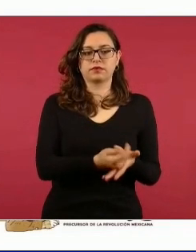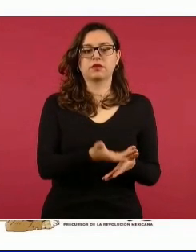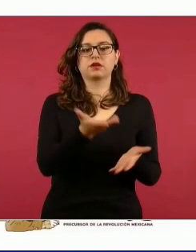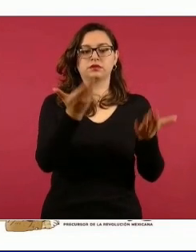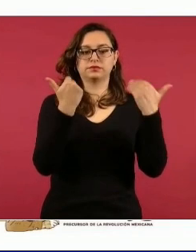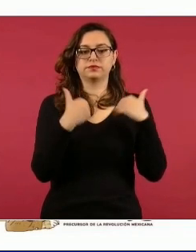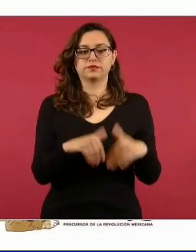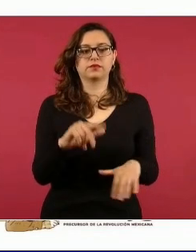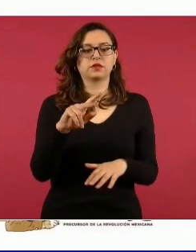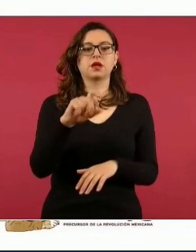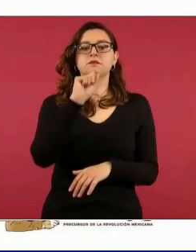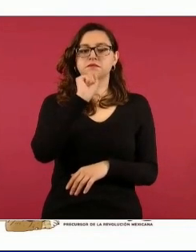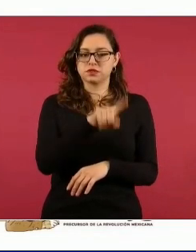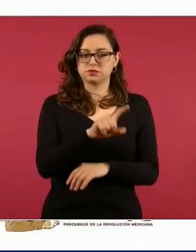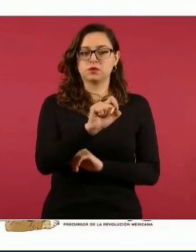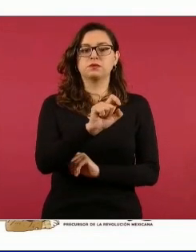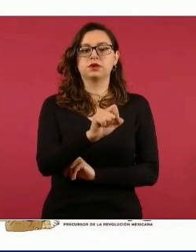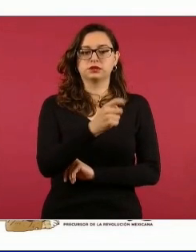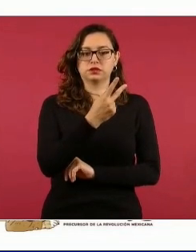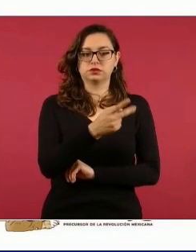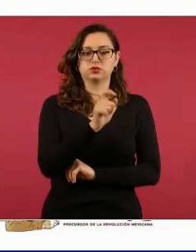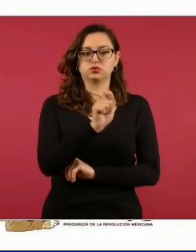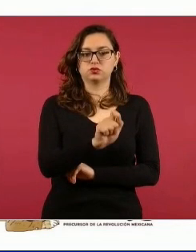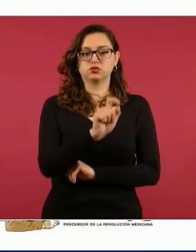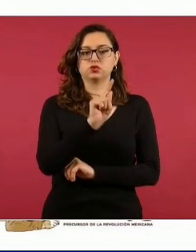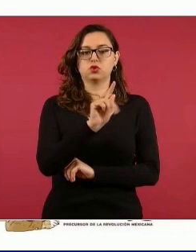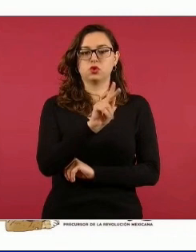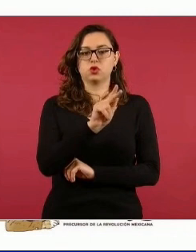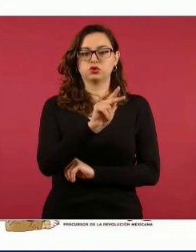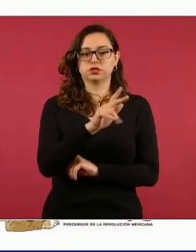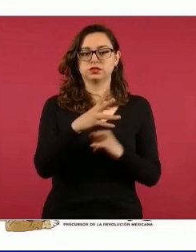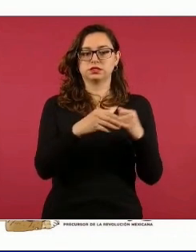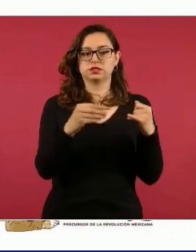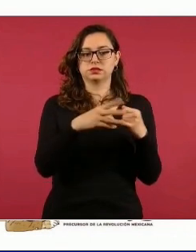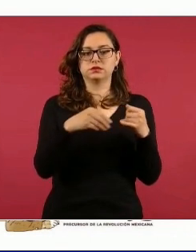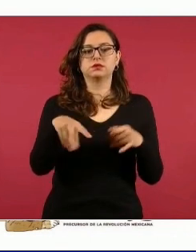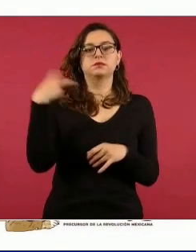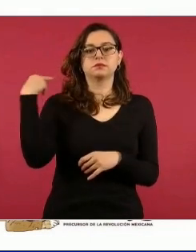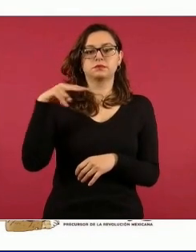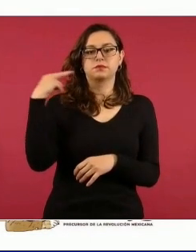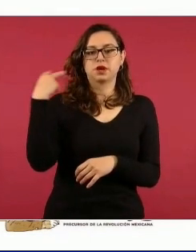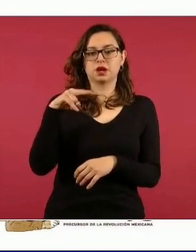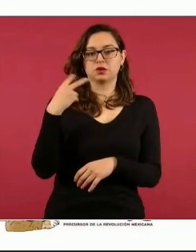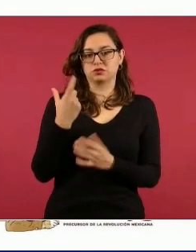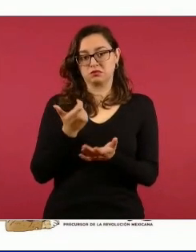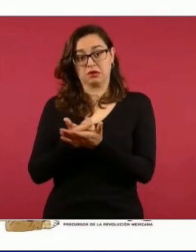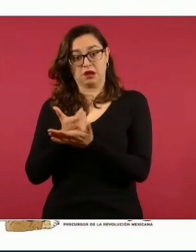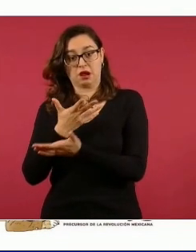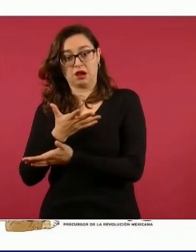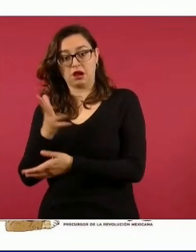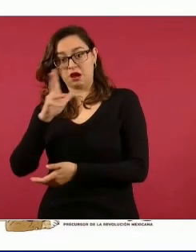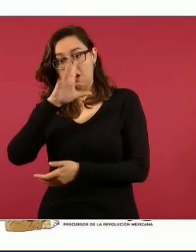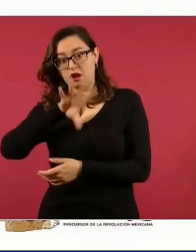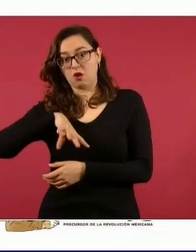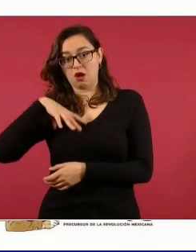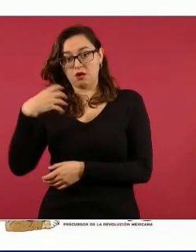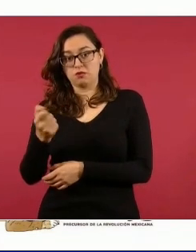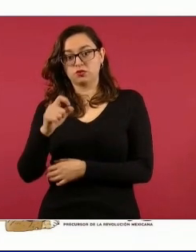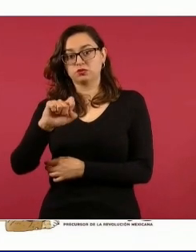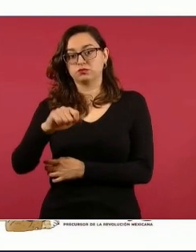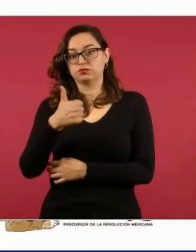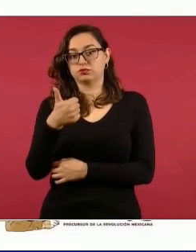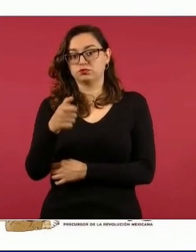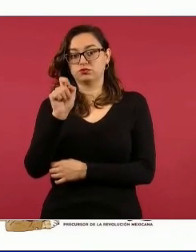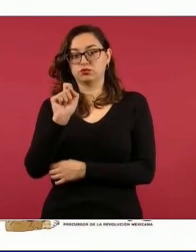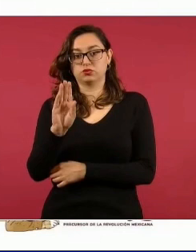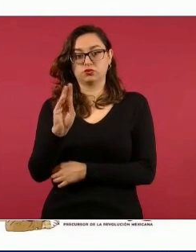Pemex, el más económico, en Veracruz, Veracruz, 22 pesos 80 centavos para el diésel. Las más caras, 26.99